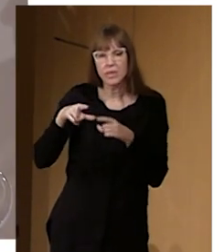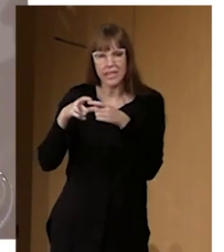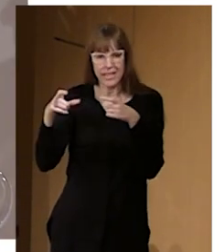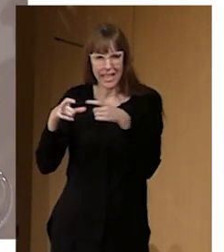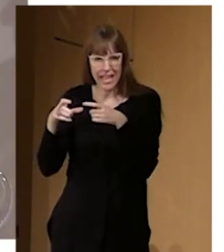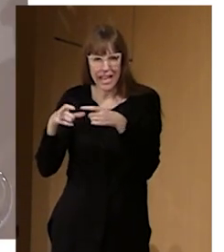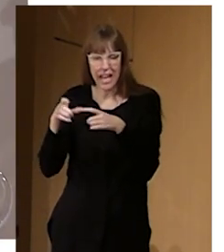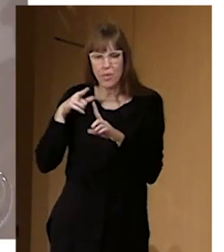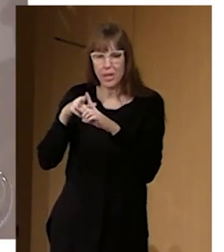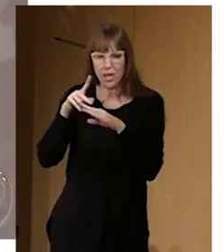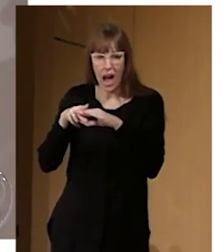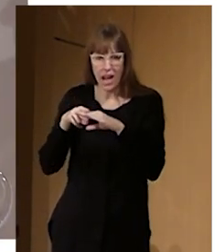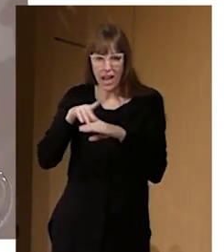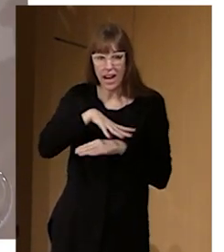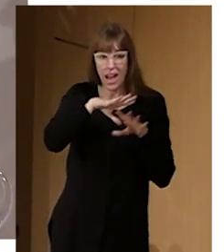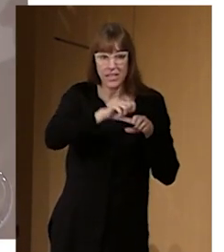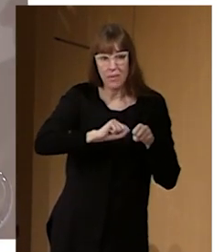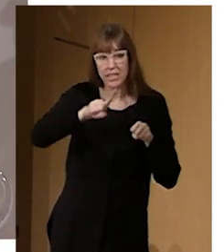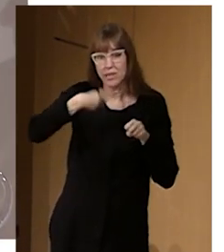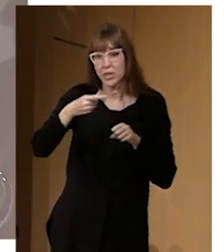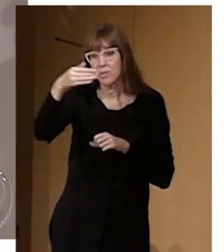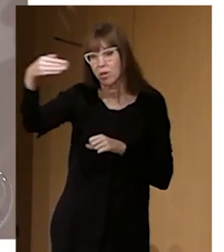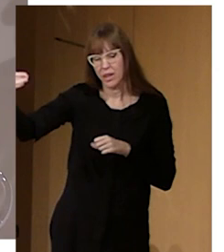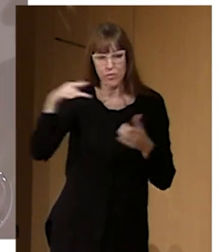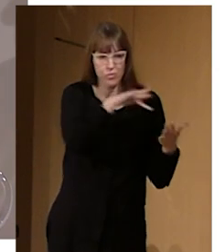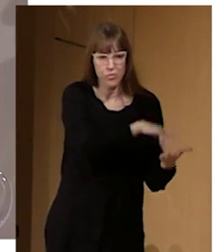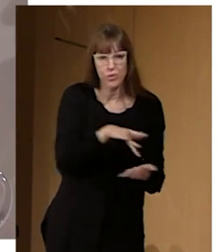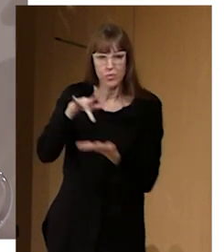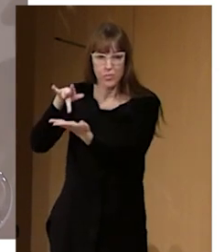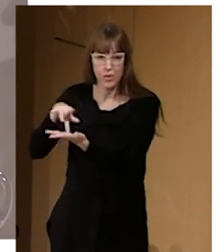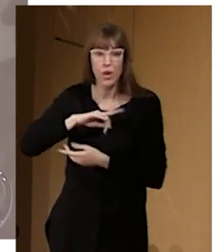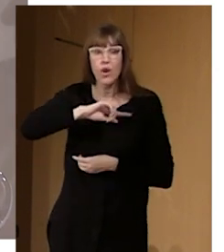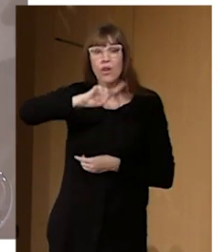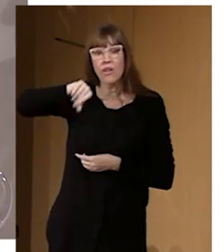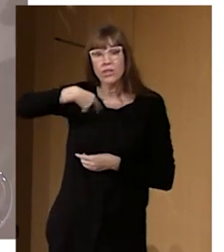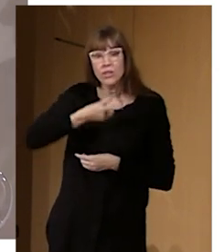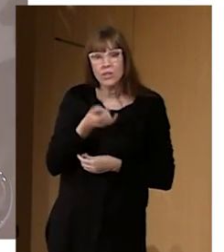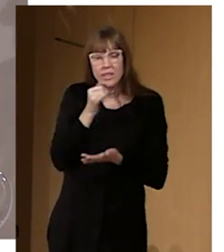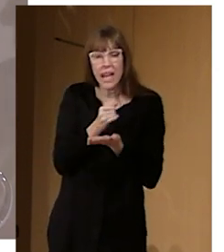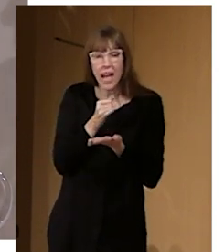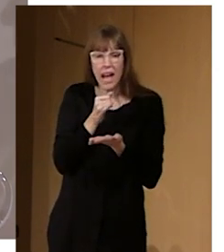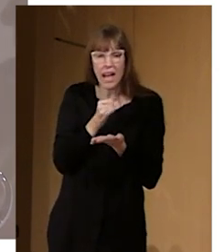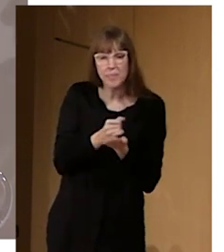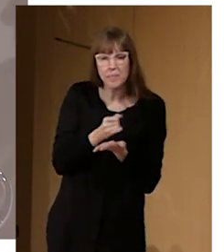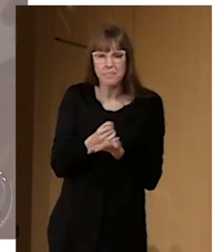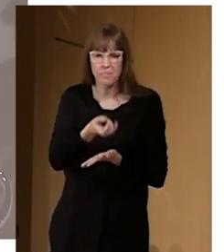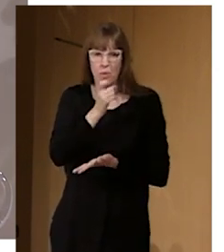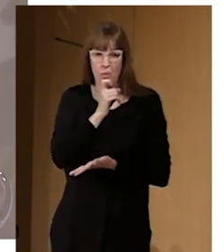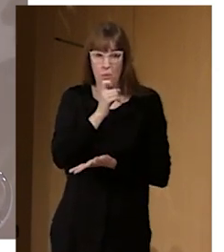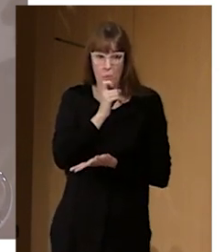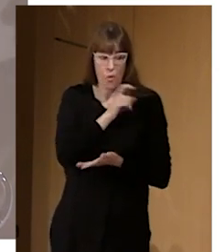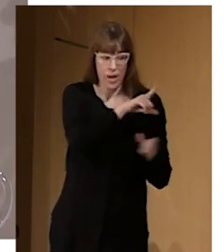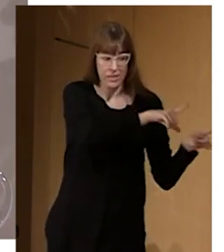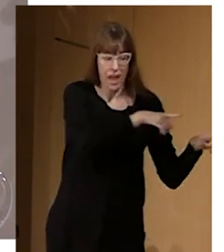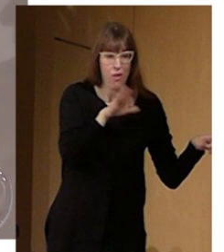al taller y luego si quieres vas a la exposición no Nosotros hemos experimentado incorporando esa ese espacio dentro de la propia